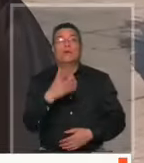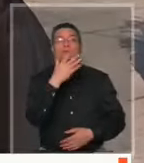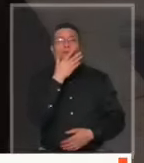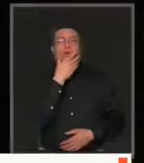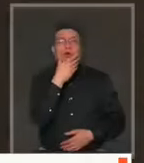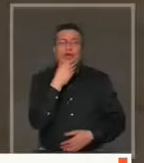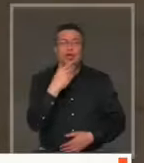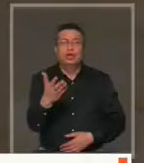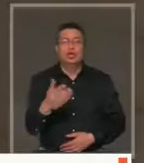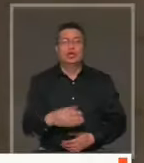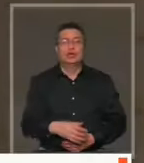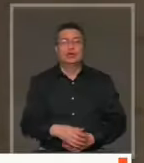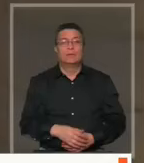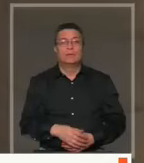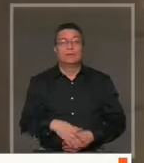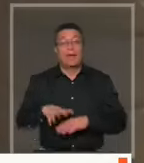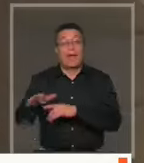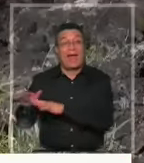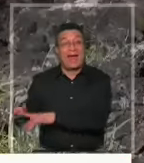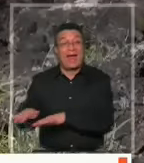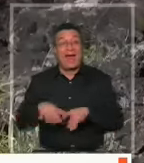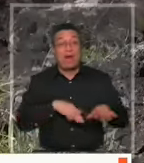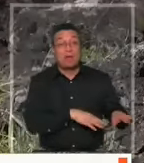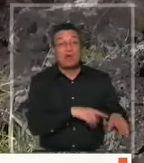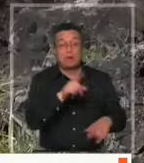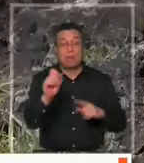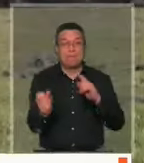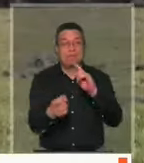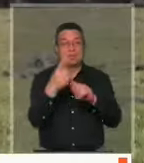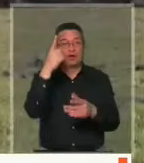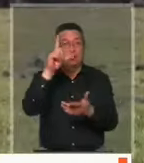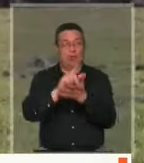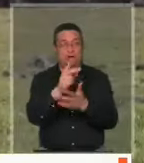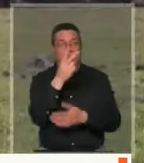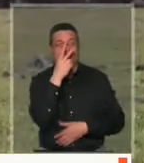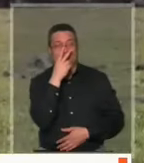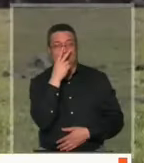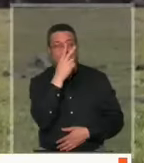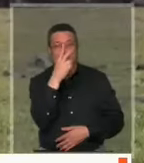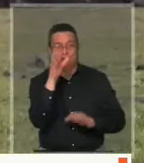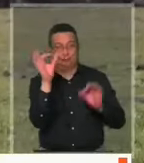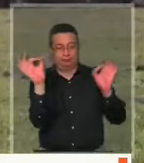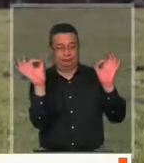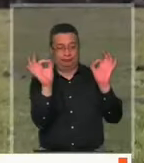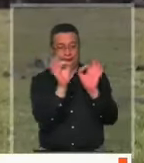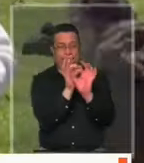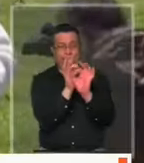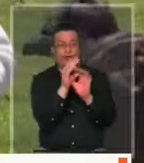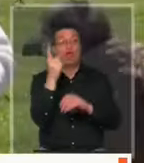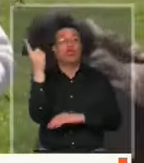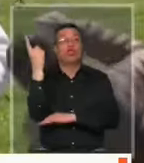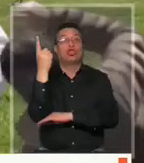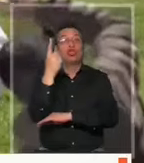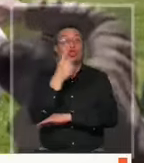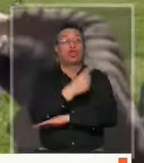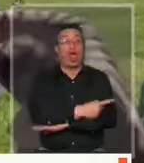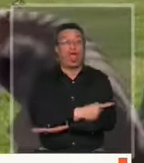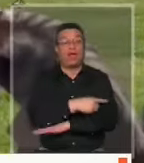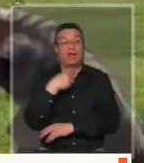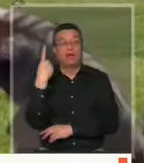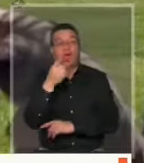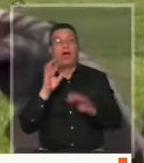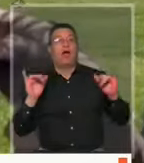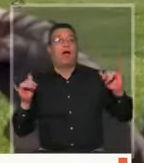lindo! Rapa Nui fue el primer lugar en que se vio este eclipse solar anular. Durante todo el día hubo espectáculos para acompañar a